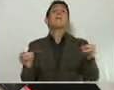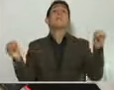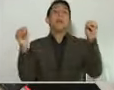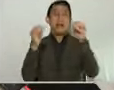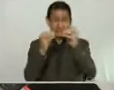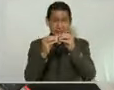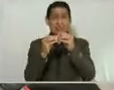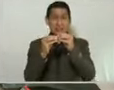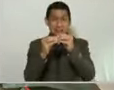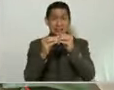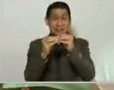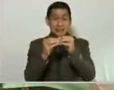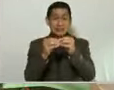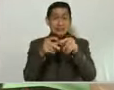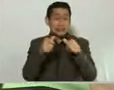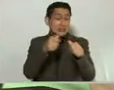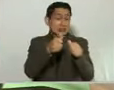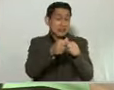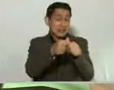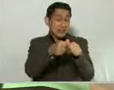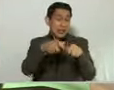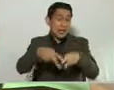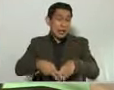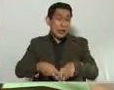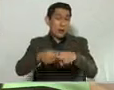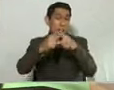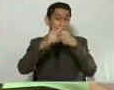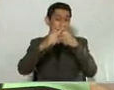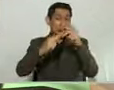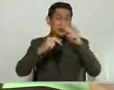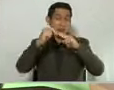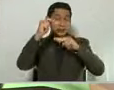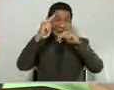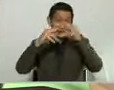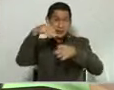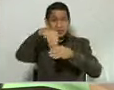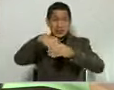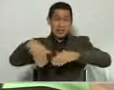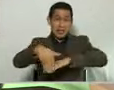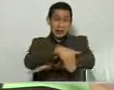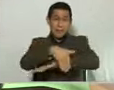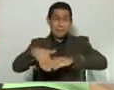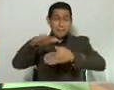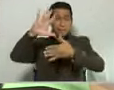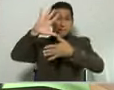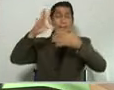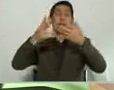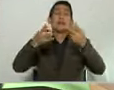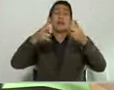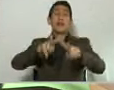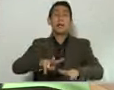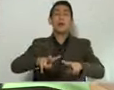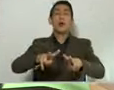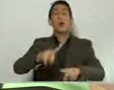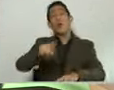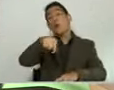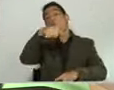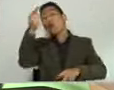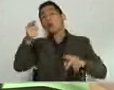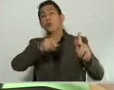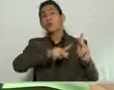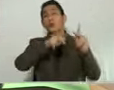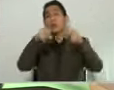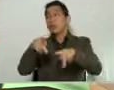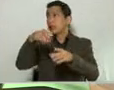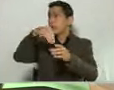listos para empezarse a construir. Uno de ellos es en la Avenida de las Américas, por ejemplo, y el otro es en Los Ceibos a la altura de